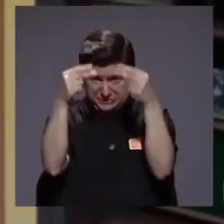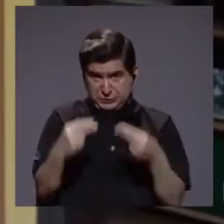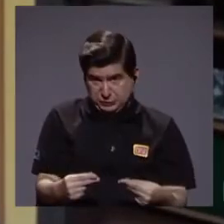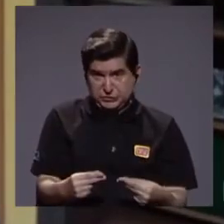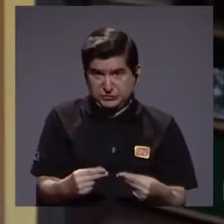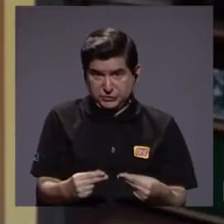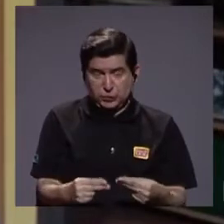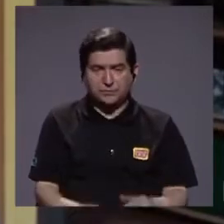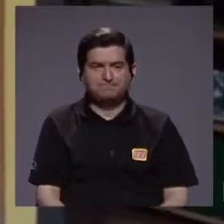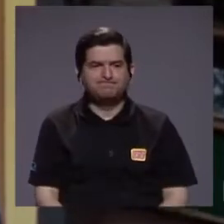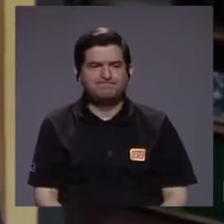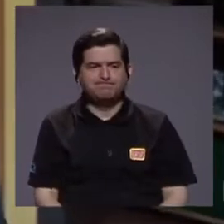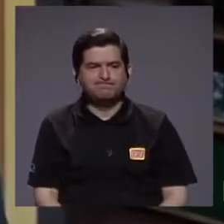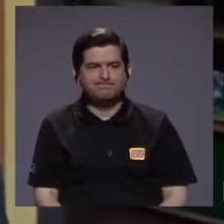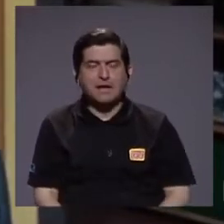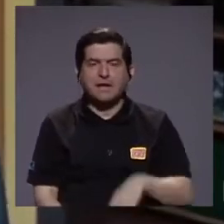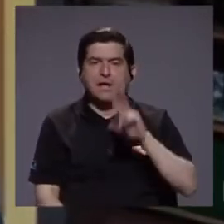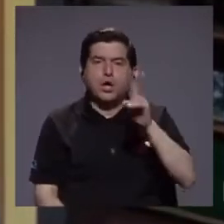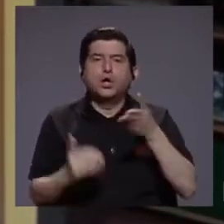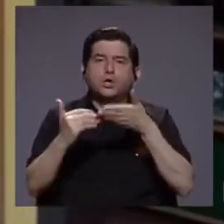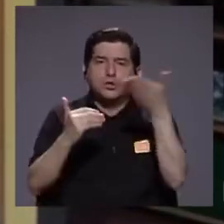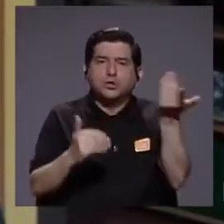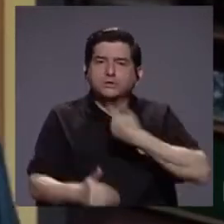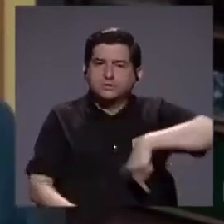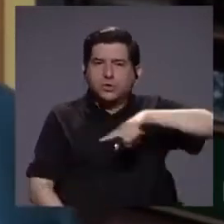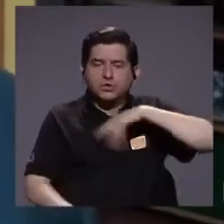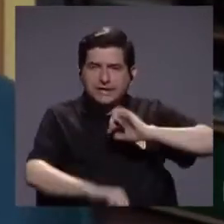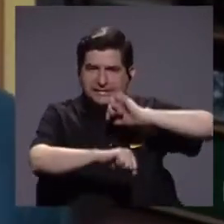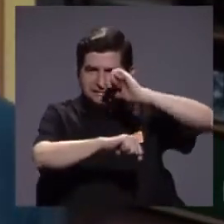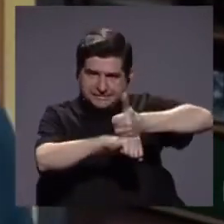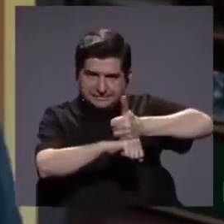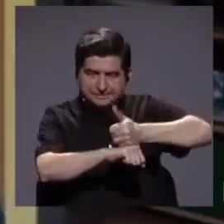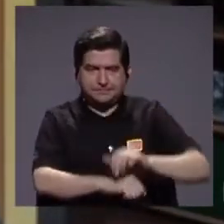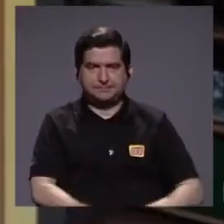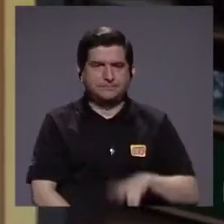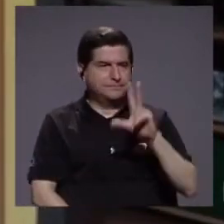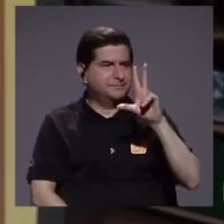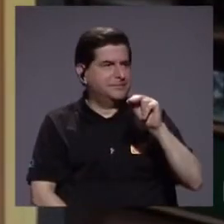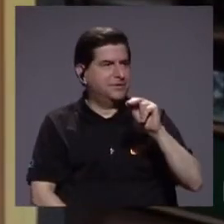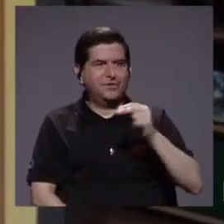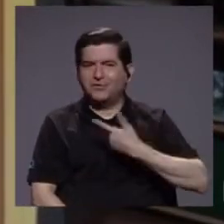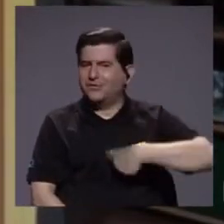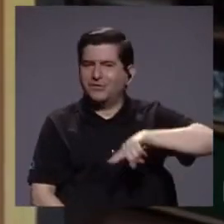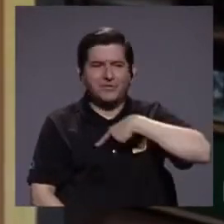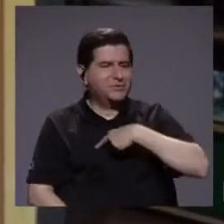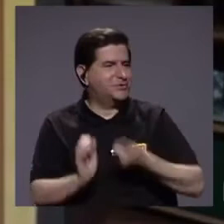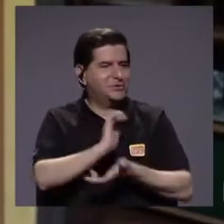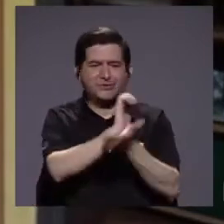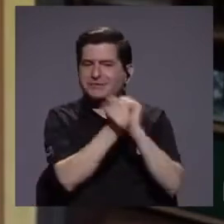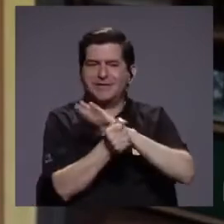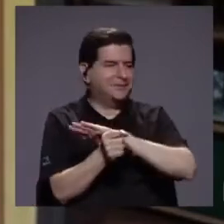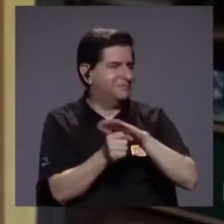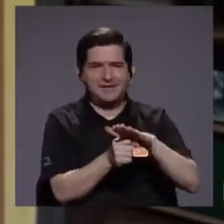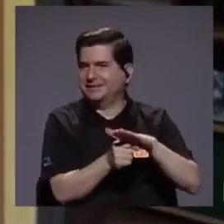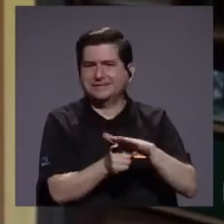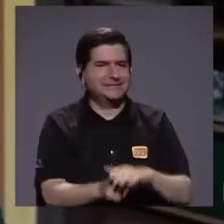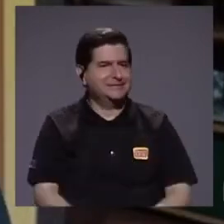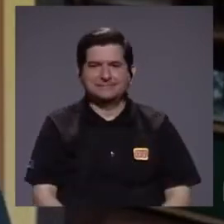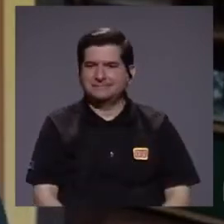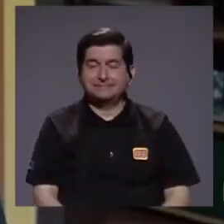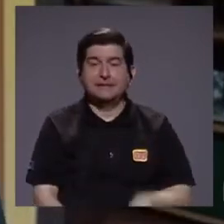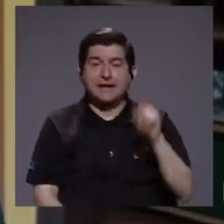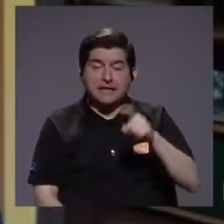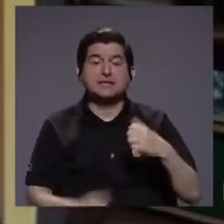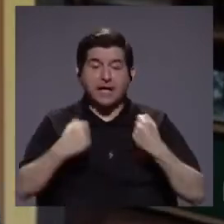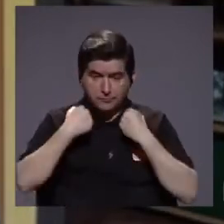presupuestaria, hay dos cosas que nosotros hemos establecido que no se pueden modificar del todo, y más bien hay